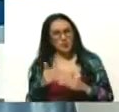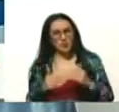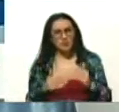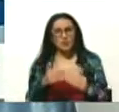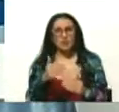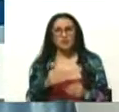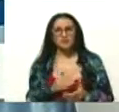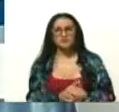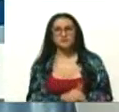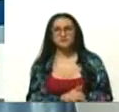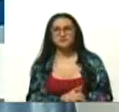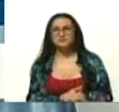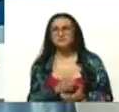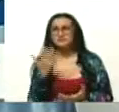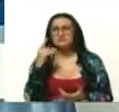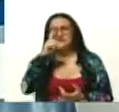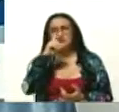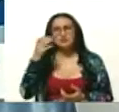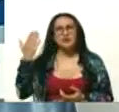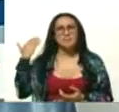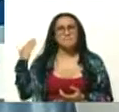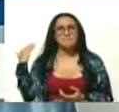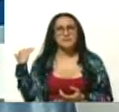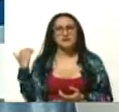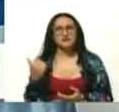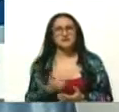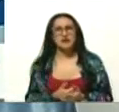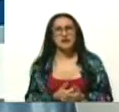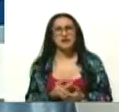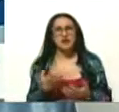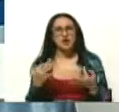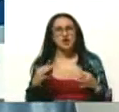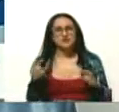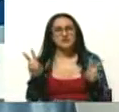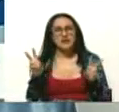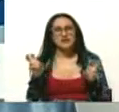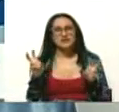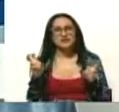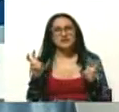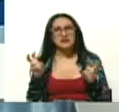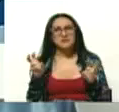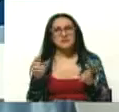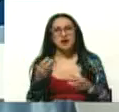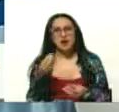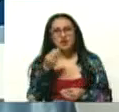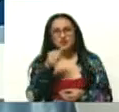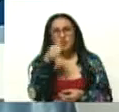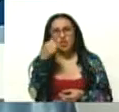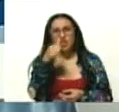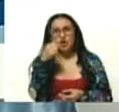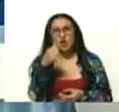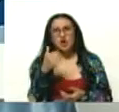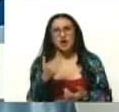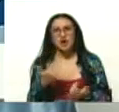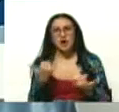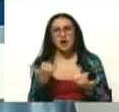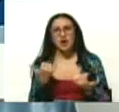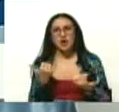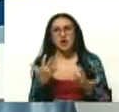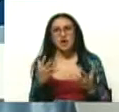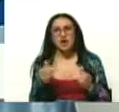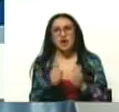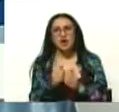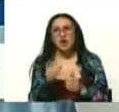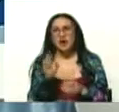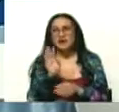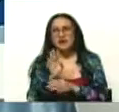fue en épocas pasadas para querer normalizar el tema del consumo de droga. Ahora lo están haciendo con la